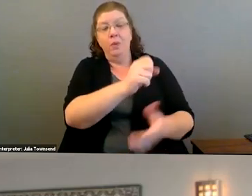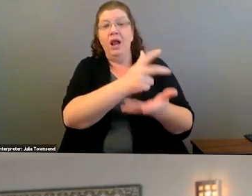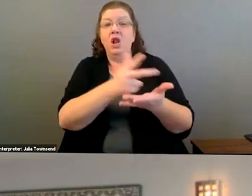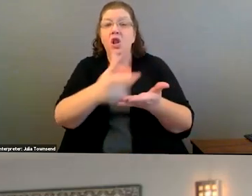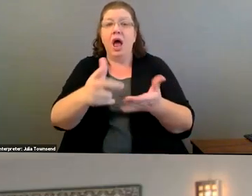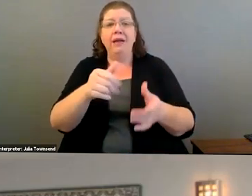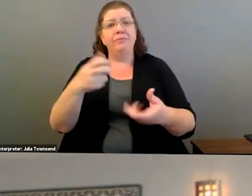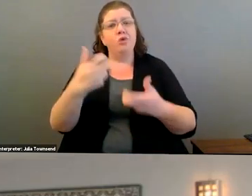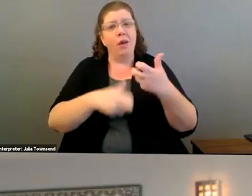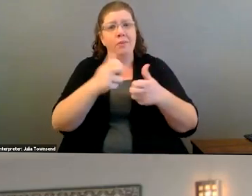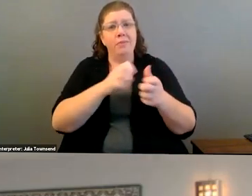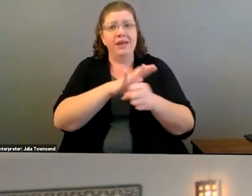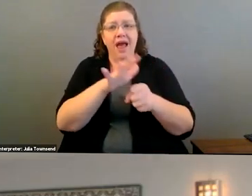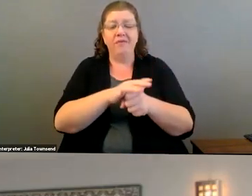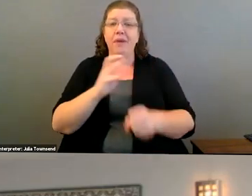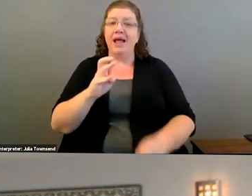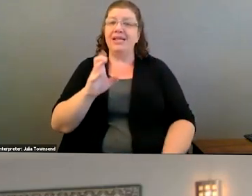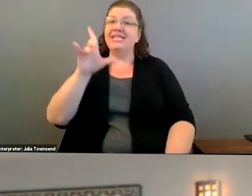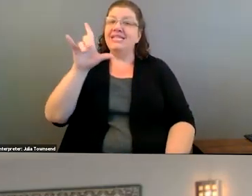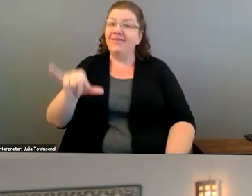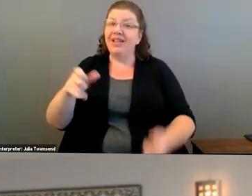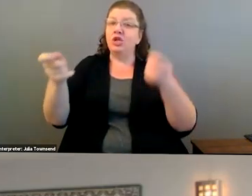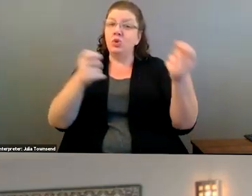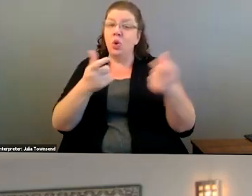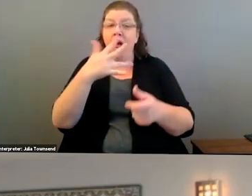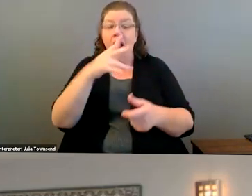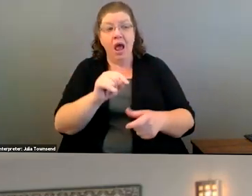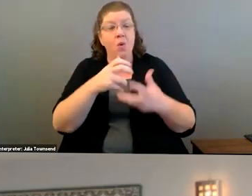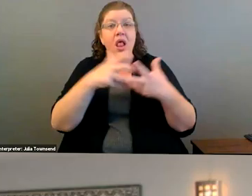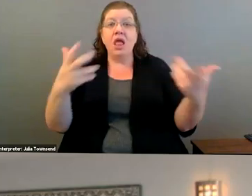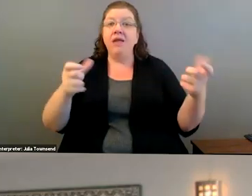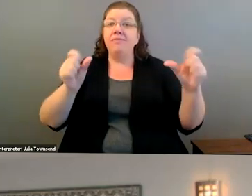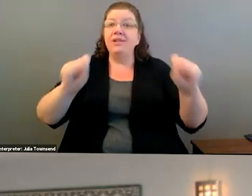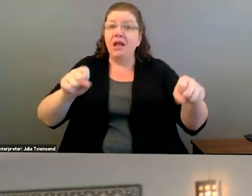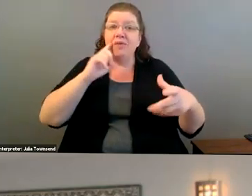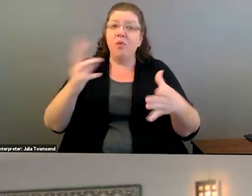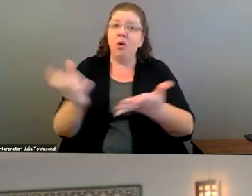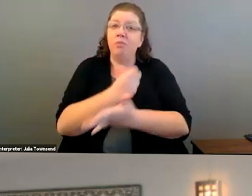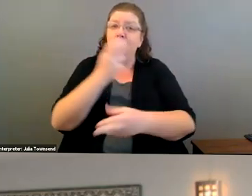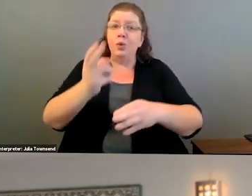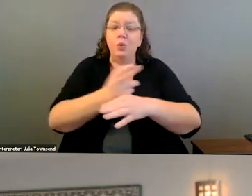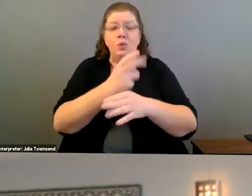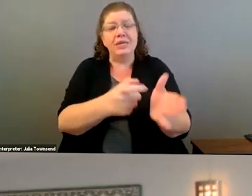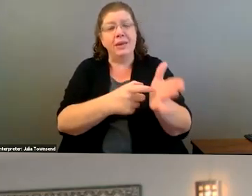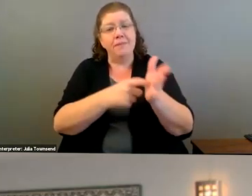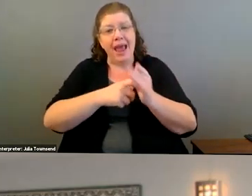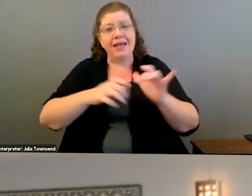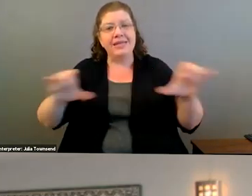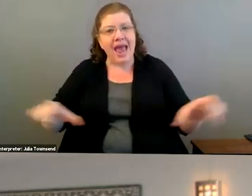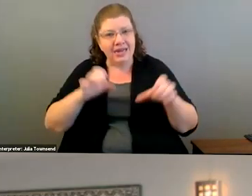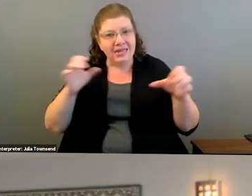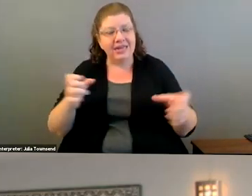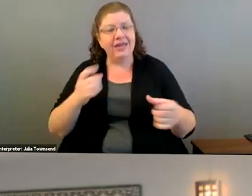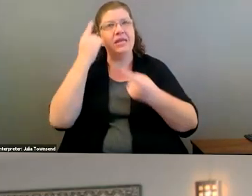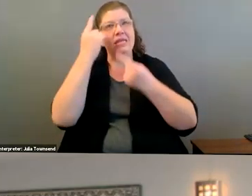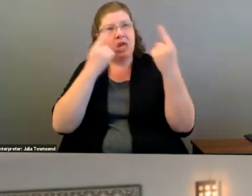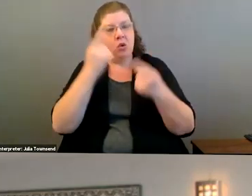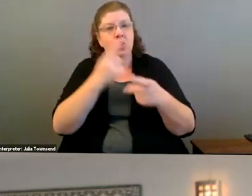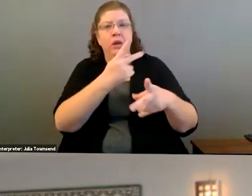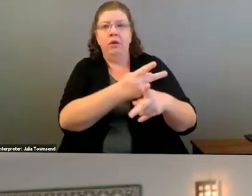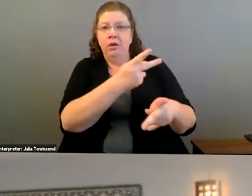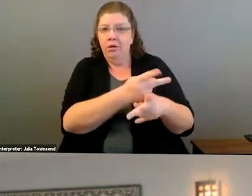a través de las leyes específicas con el potencial que tiene la propela a amor y necesita una dirección